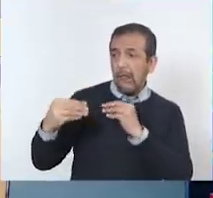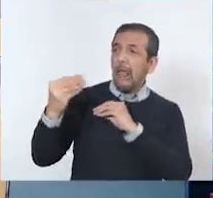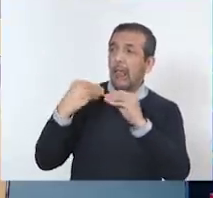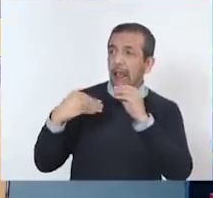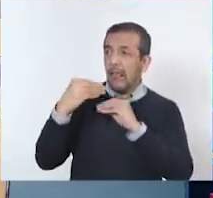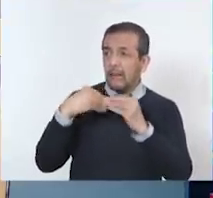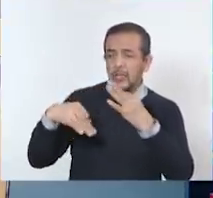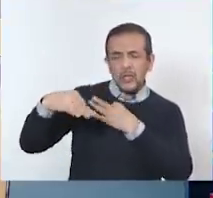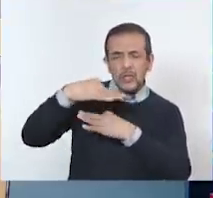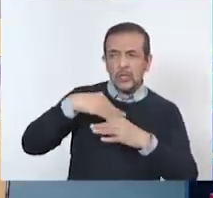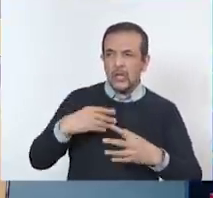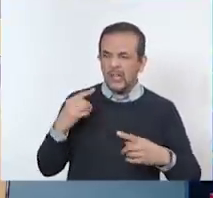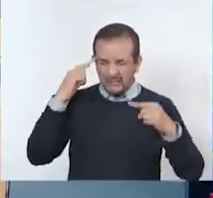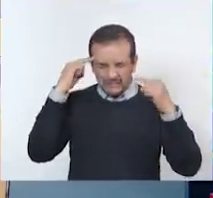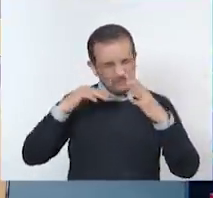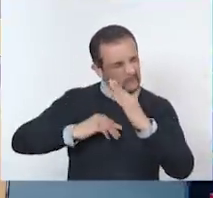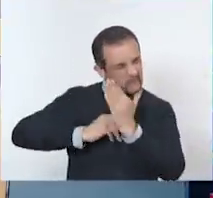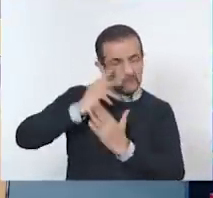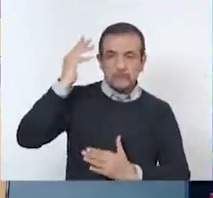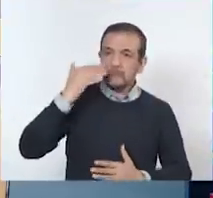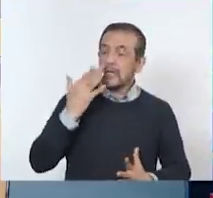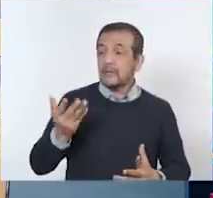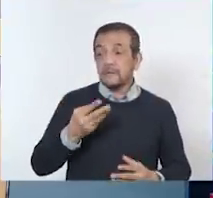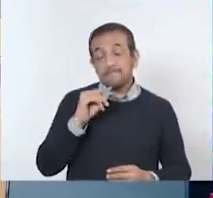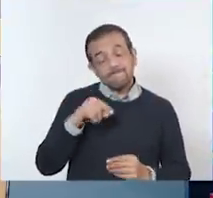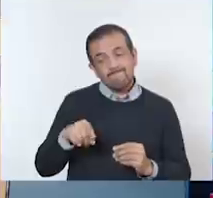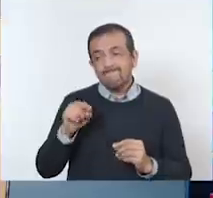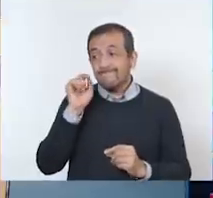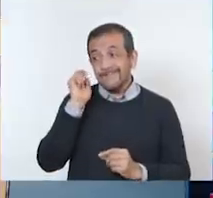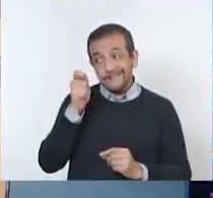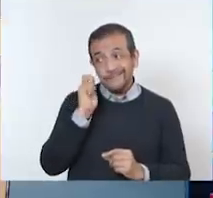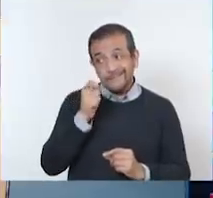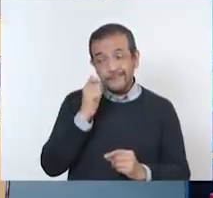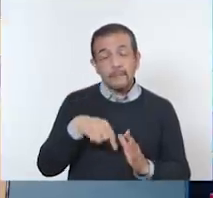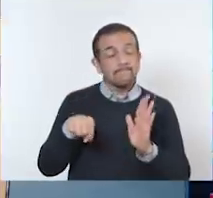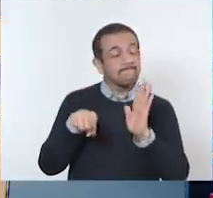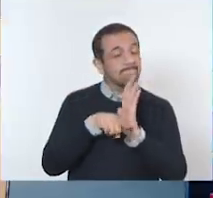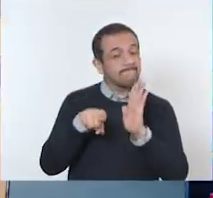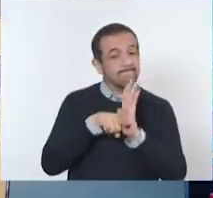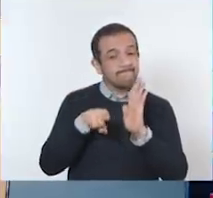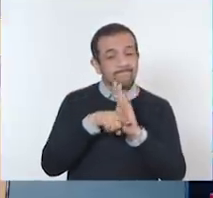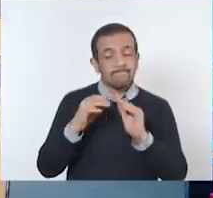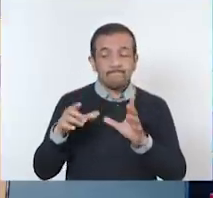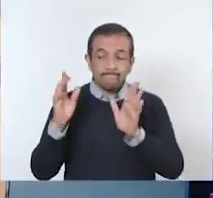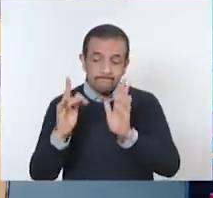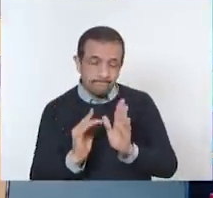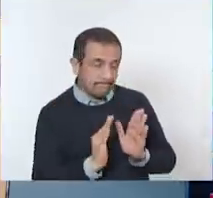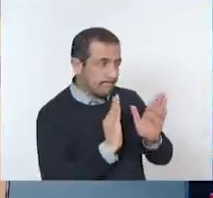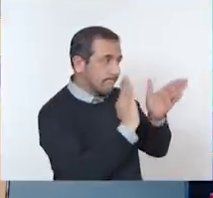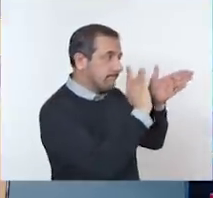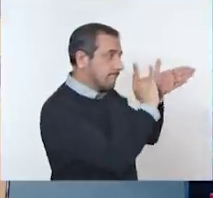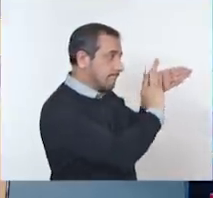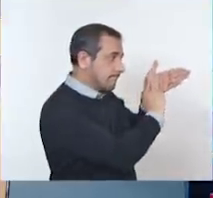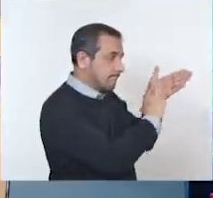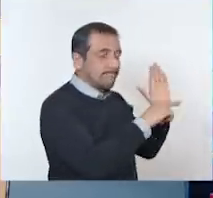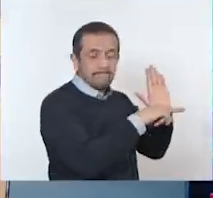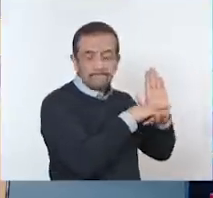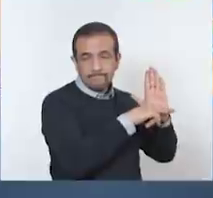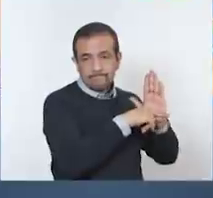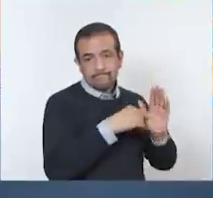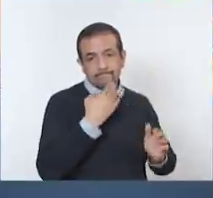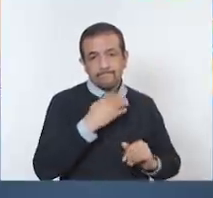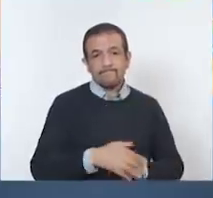y nos enojaríamos todos. Uh-huh. Va en consecuencias negativas. Exacto. Entonces, nuestra siguiente imagen.